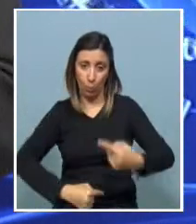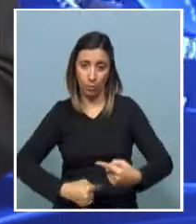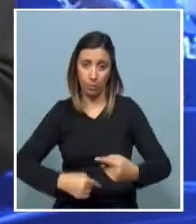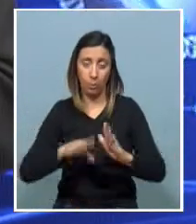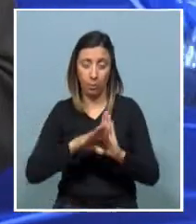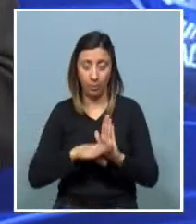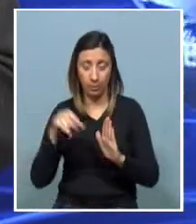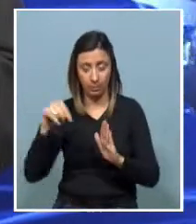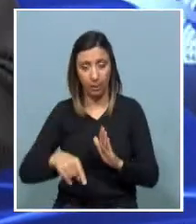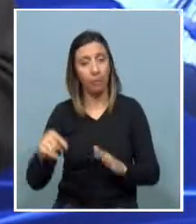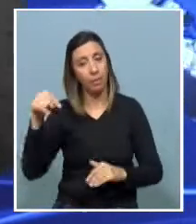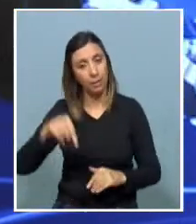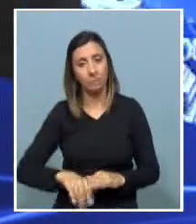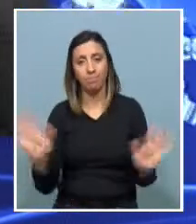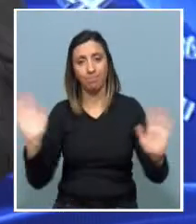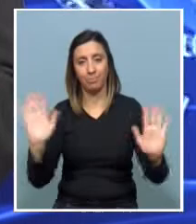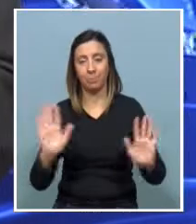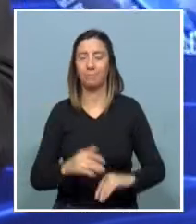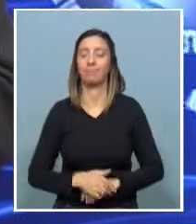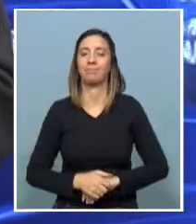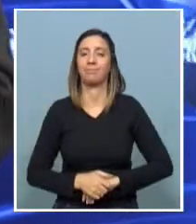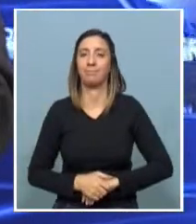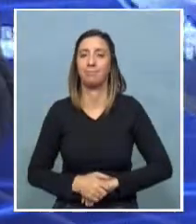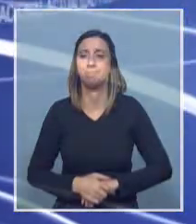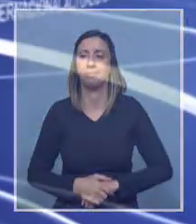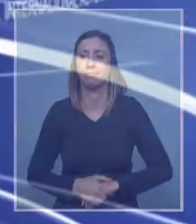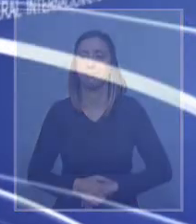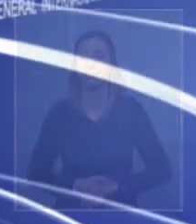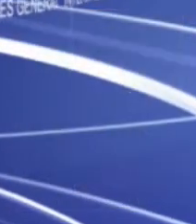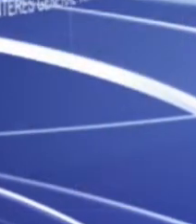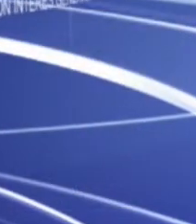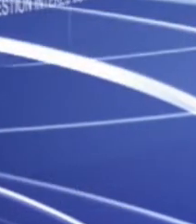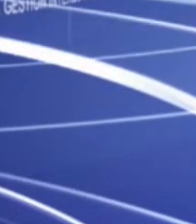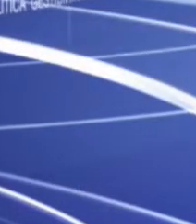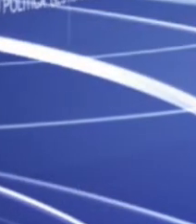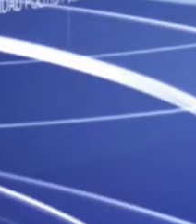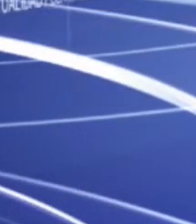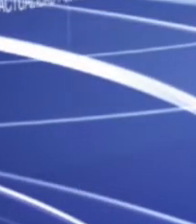mucha más programación bien nuestra. Chau, buena semana para todos ustedes.